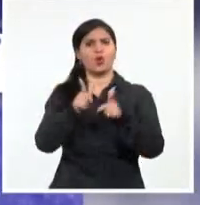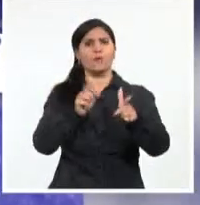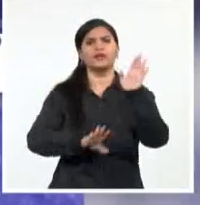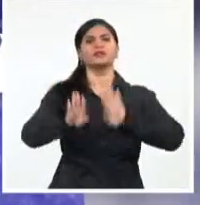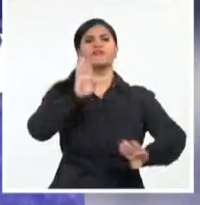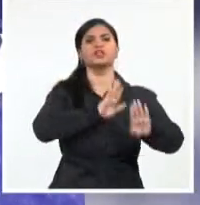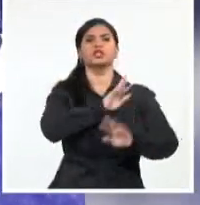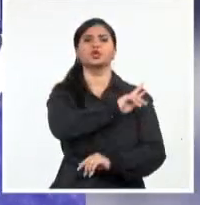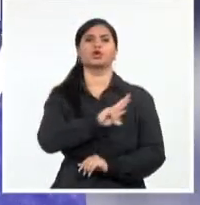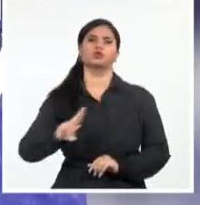y el socialismo